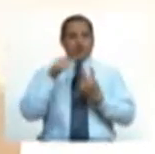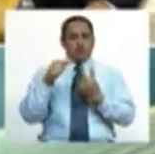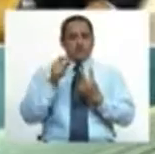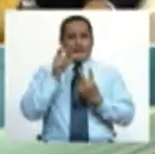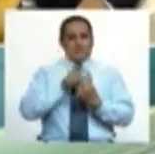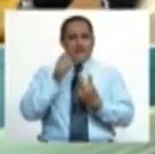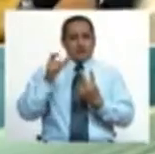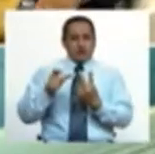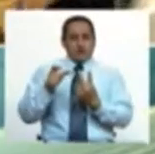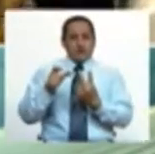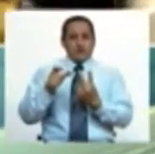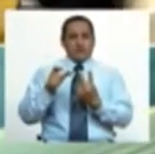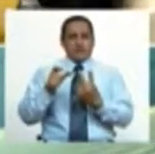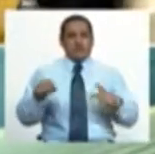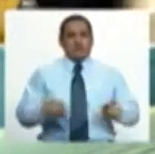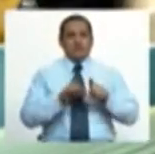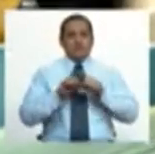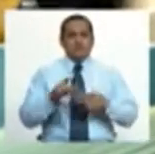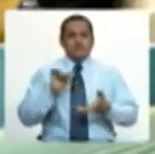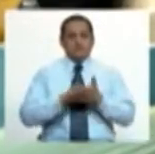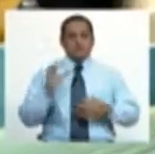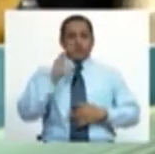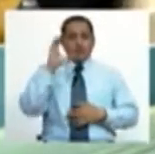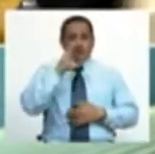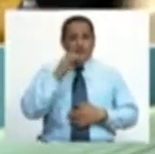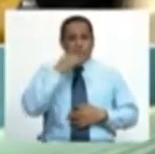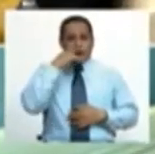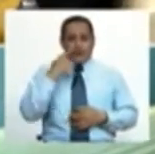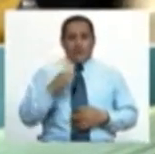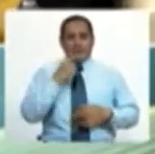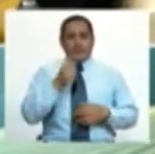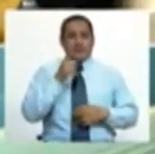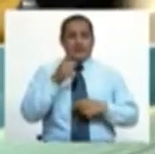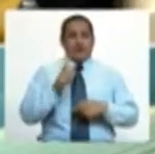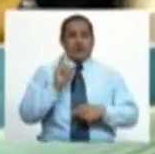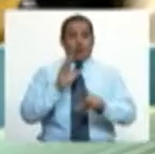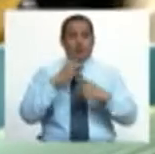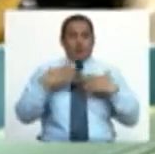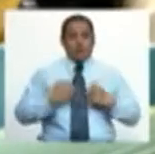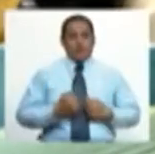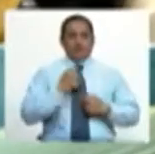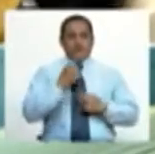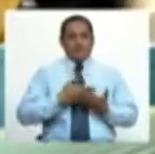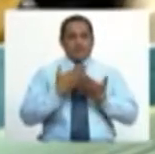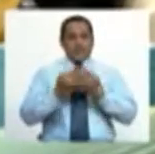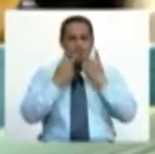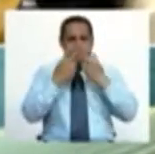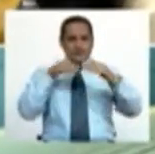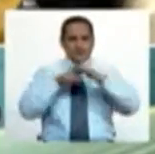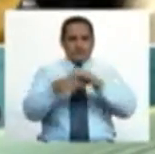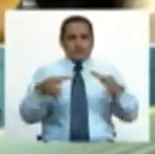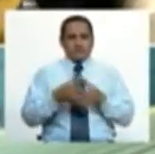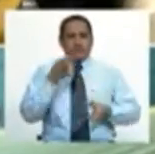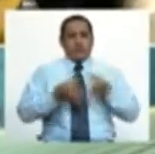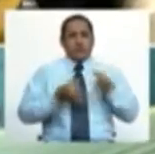son dos personas. Así es. Lo que busca el legislador es que la parte esté presente en la audiencia de